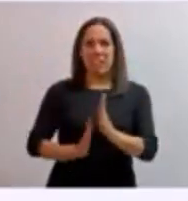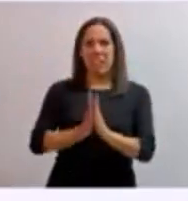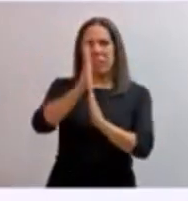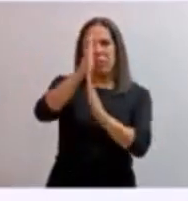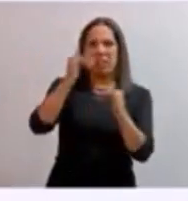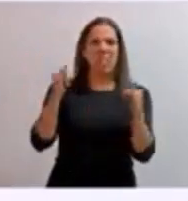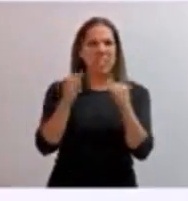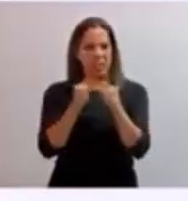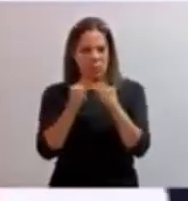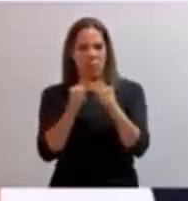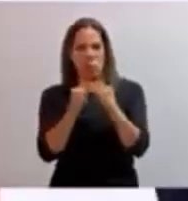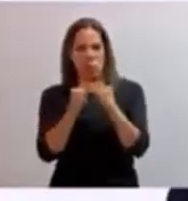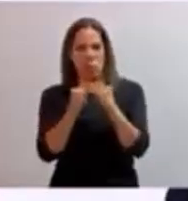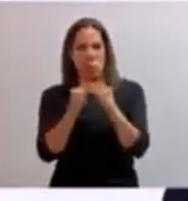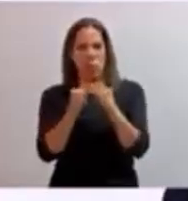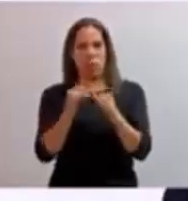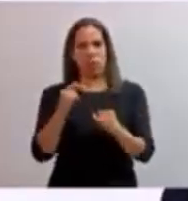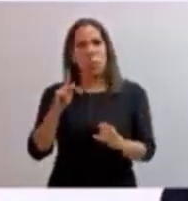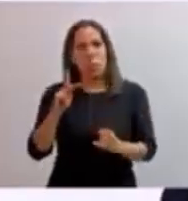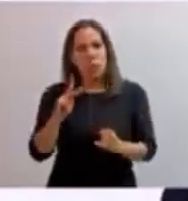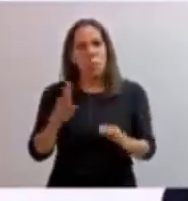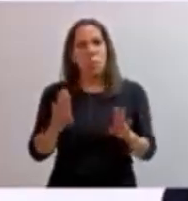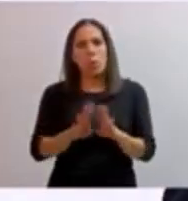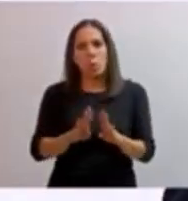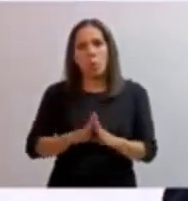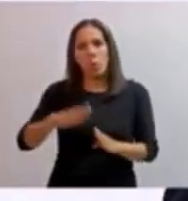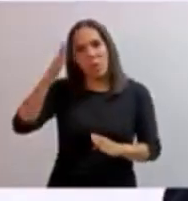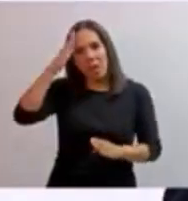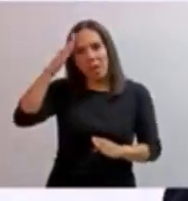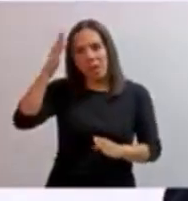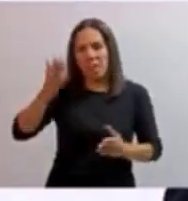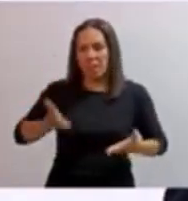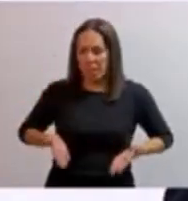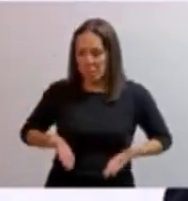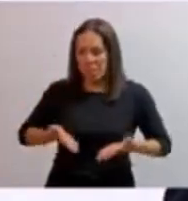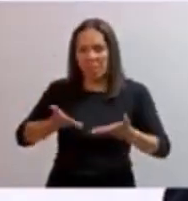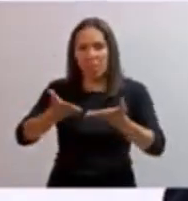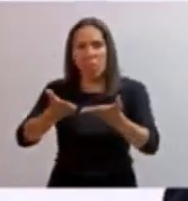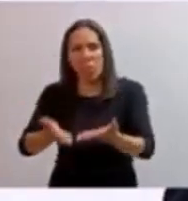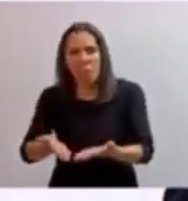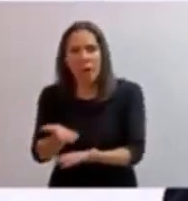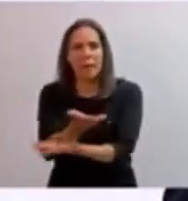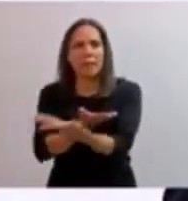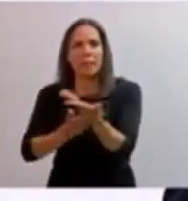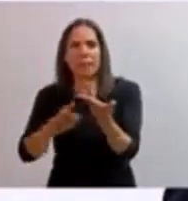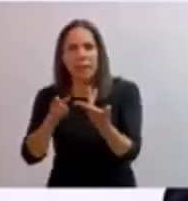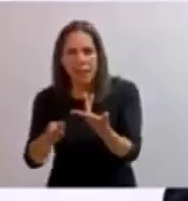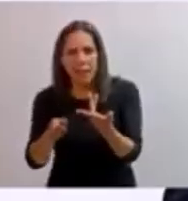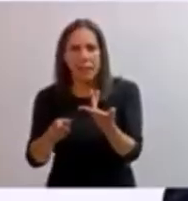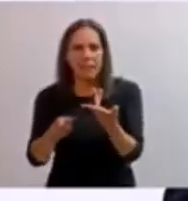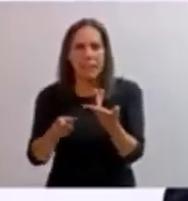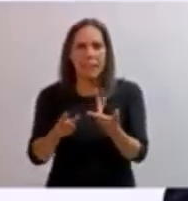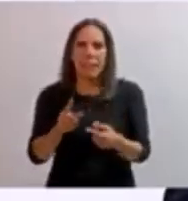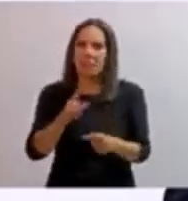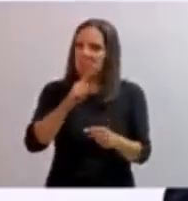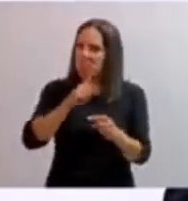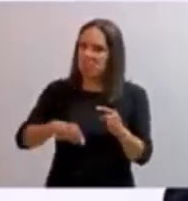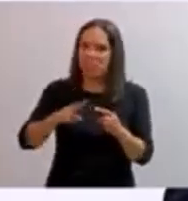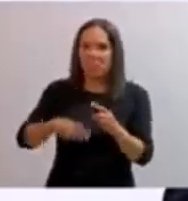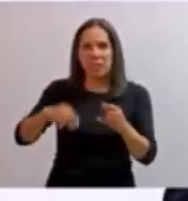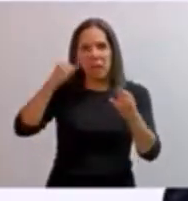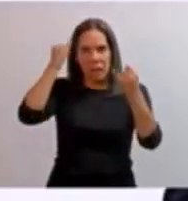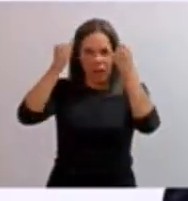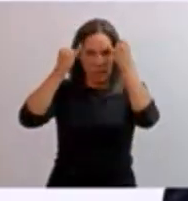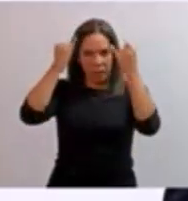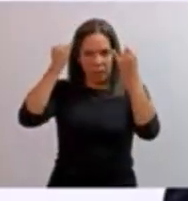institucionalmente. Pero la forma de ejercerla, la forma de ejercer mi función, puede trasladarse hacia